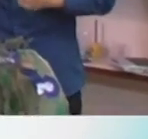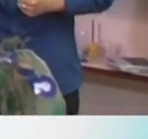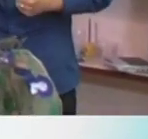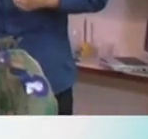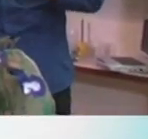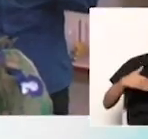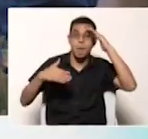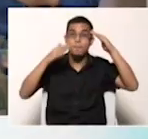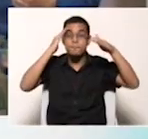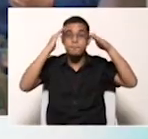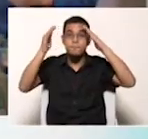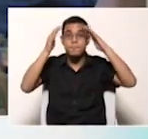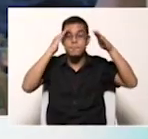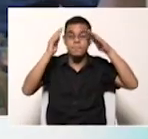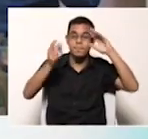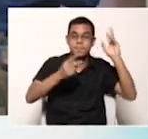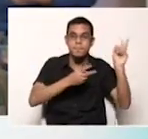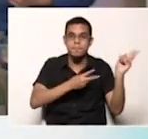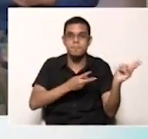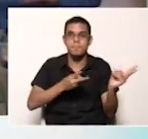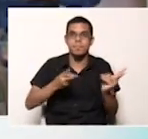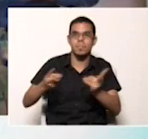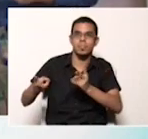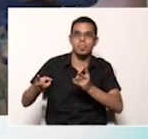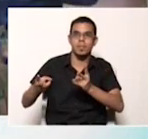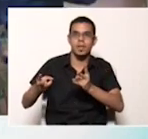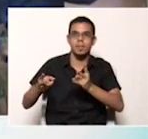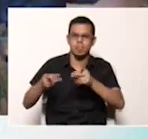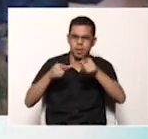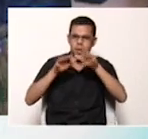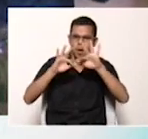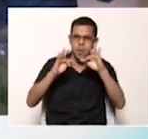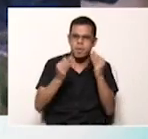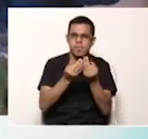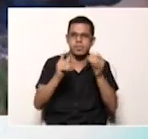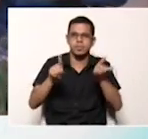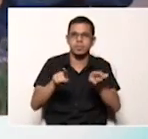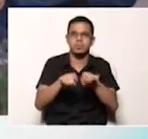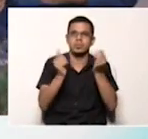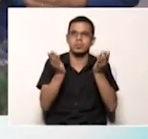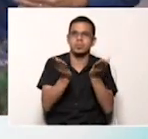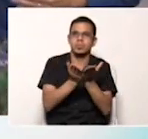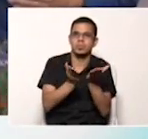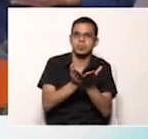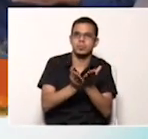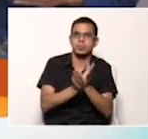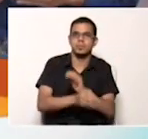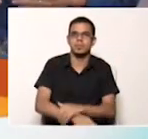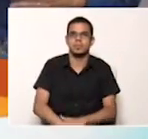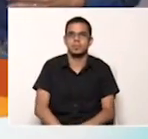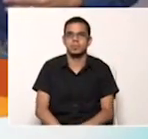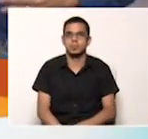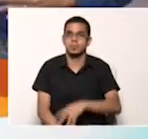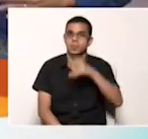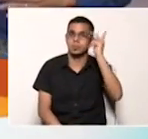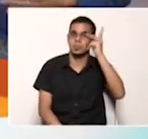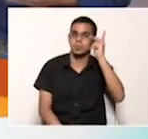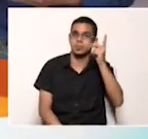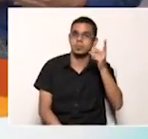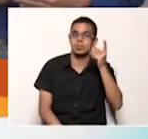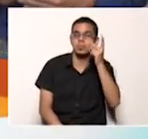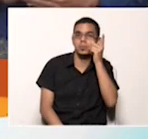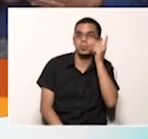Hola, bienvenidas y bienvenidos a tu programa educativo Cada Familia, una Escuela. Somos los profesores